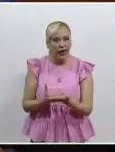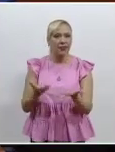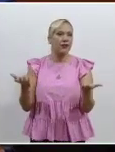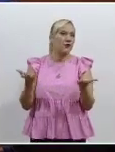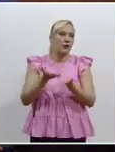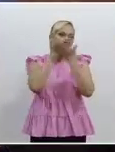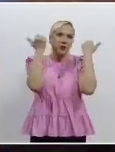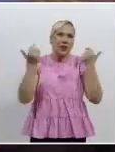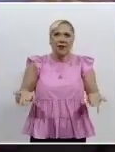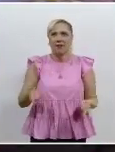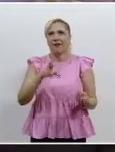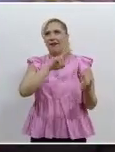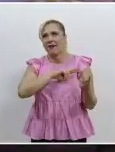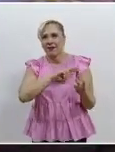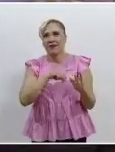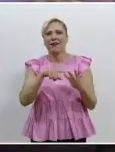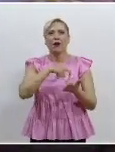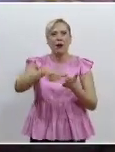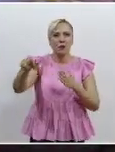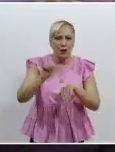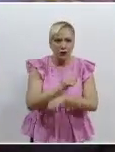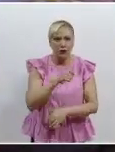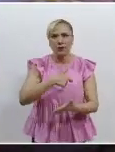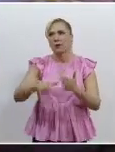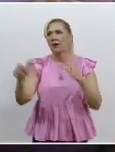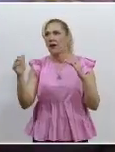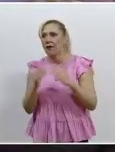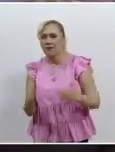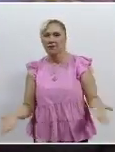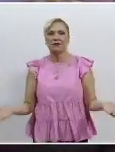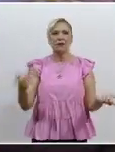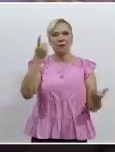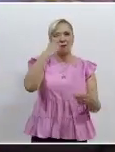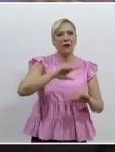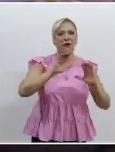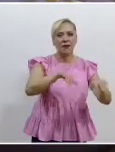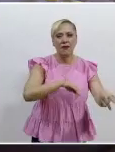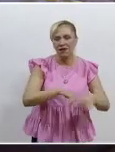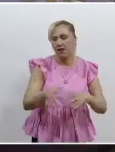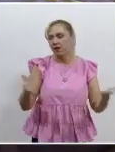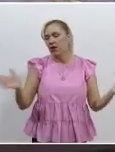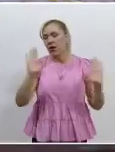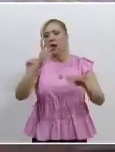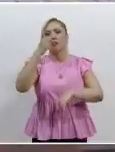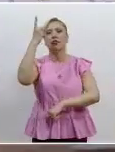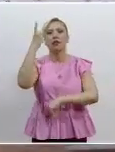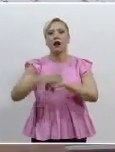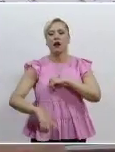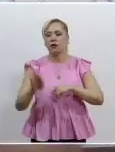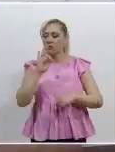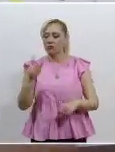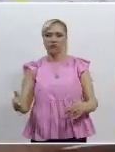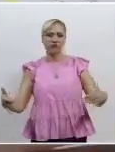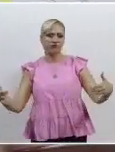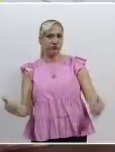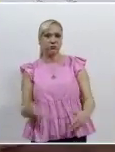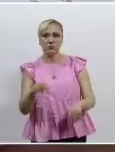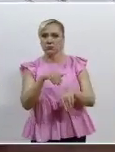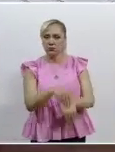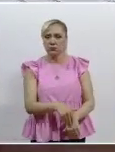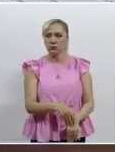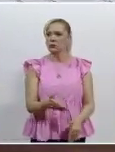independencia de su naturaleza, tendría como consecuencia la imposición de una sanción adicional por concepto de daños punitivos. Indicó que de acuerdo con